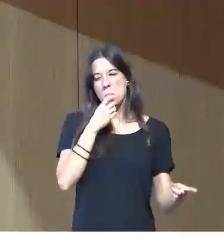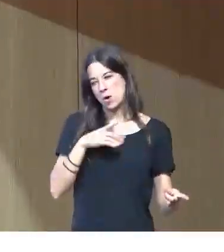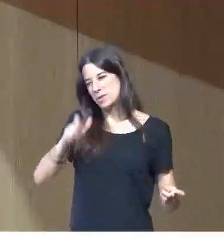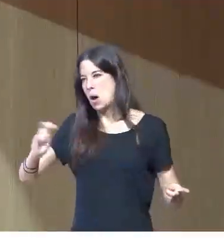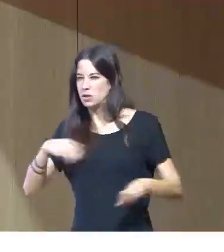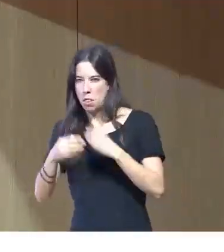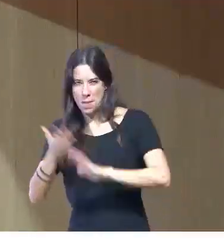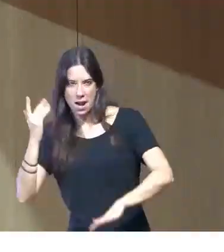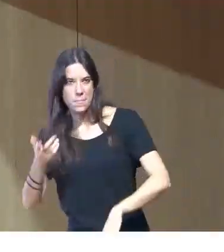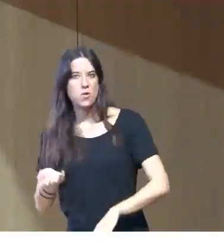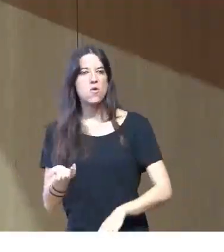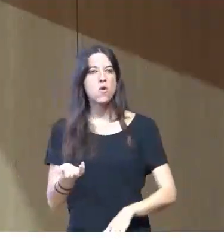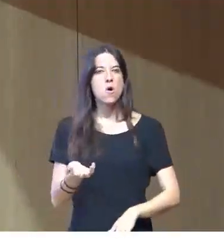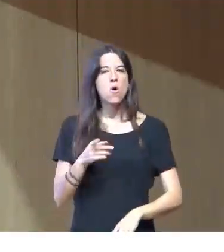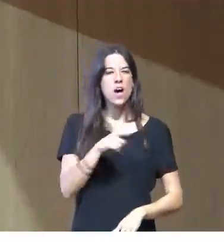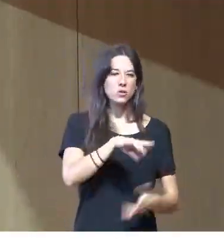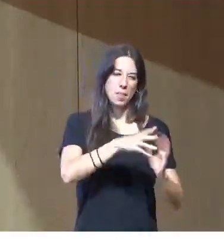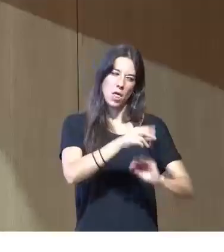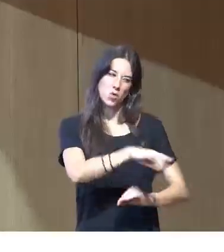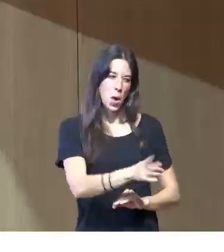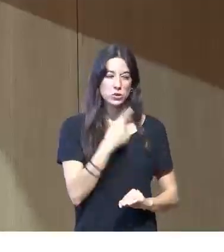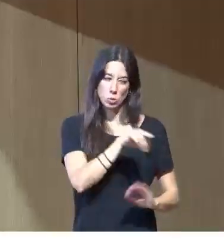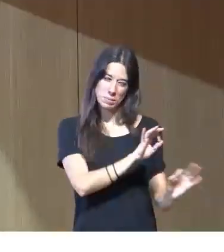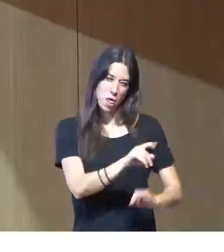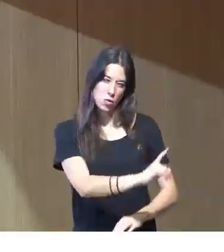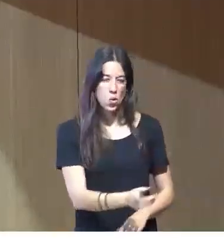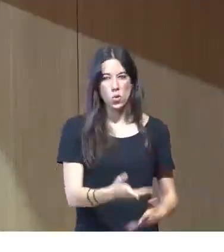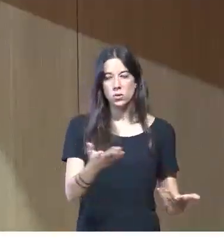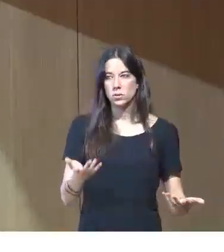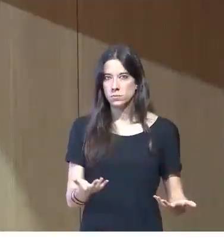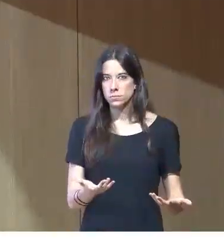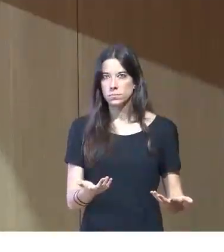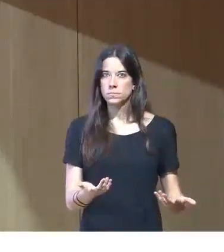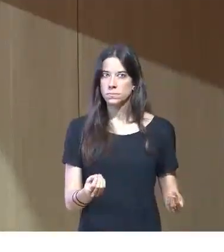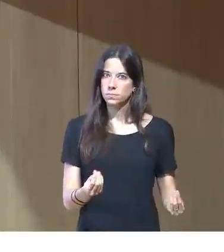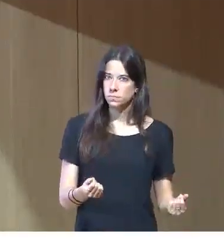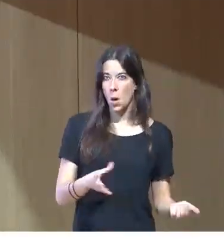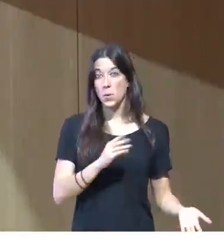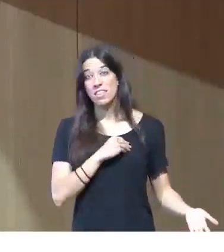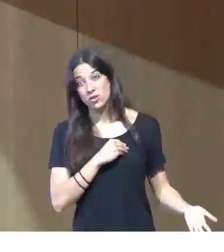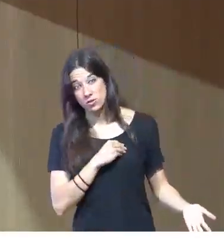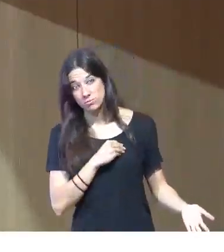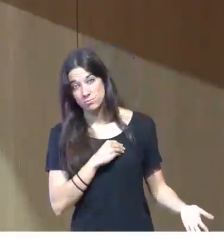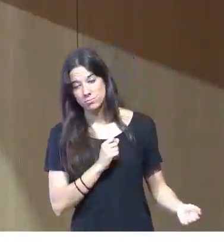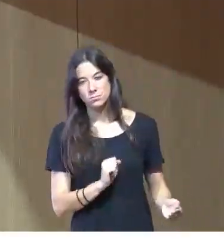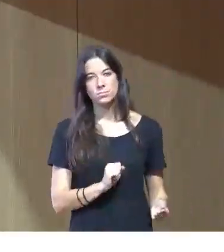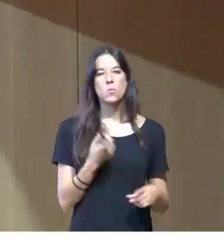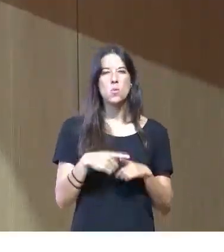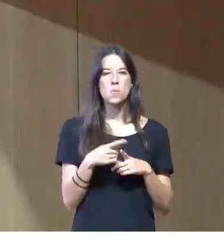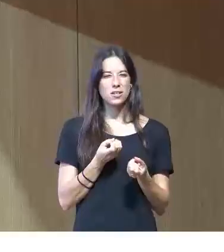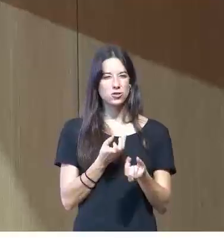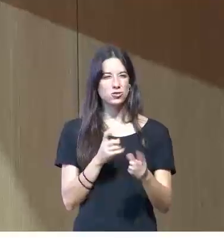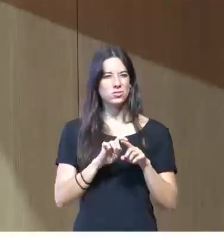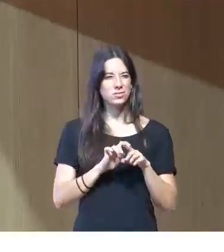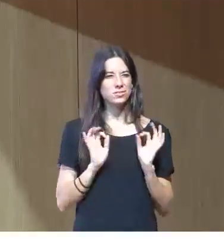es que esto no está adaptado no está preparado es que Pobrecito ese tipo de comentarios